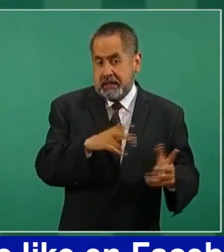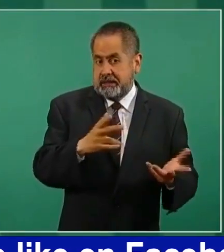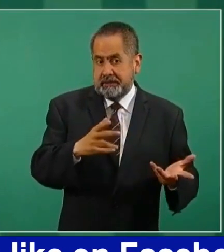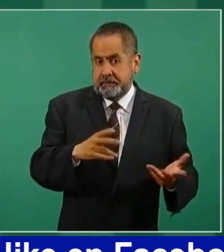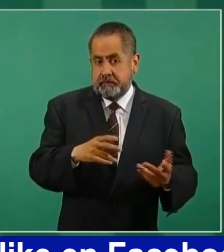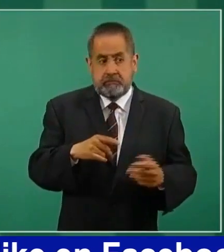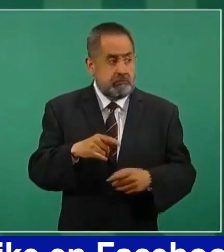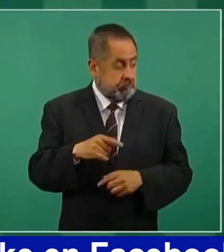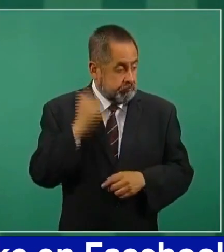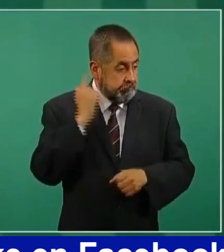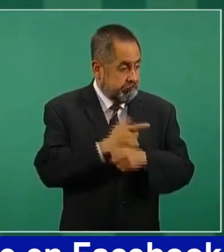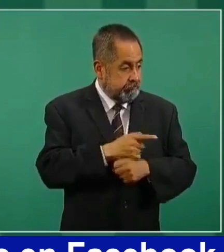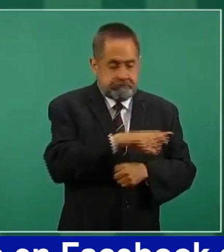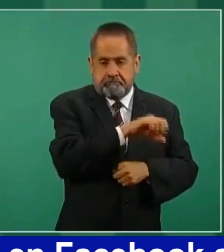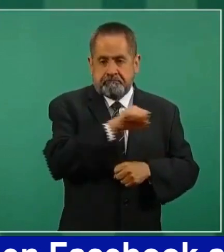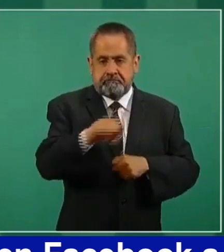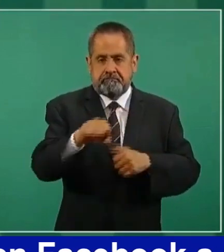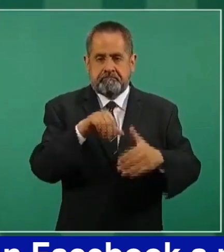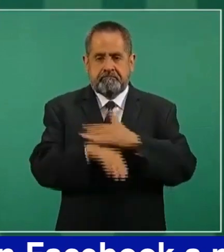Y fue a la cárcel.